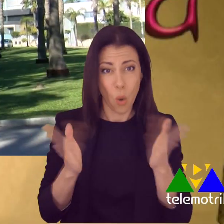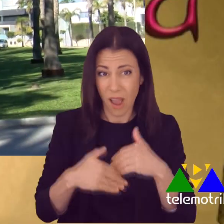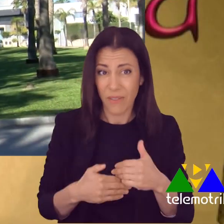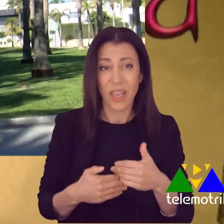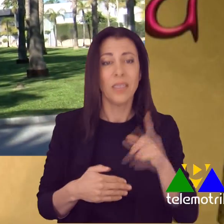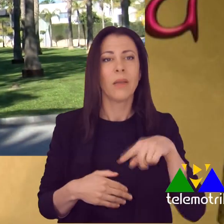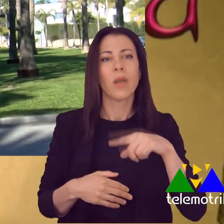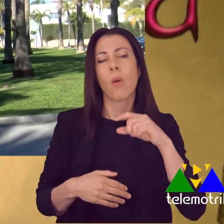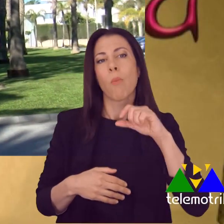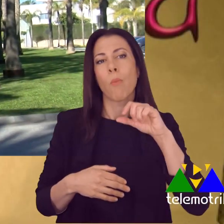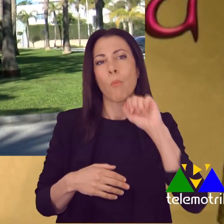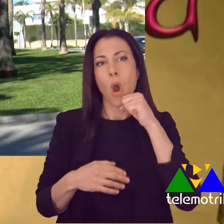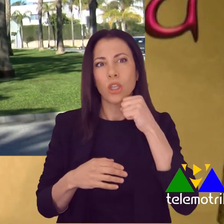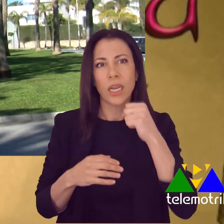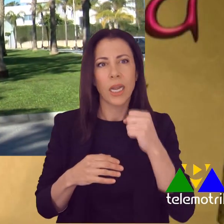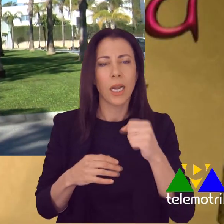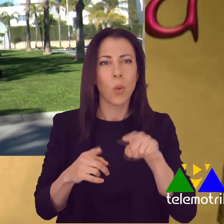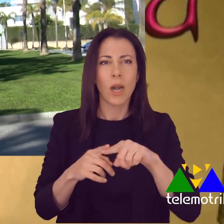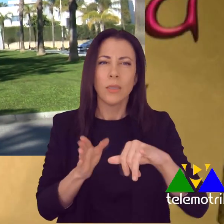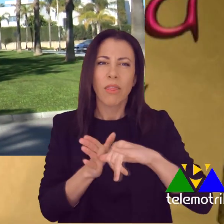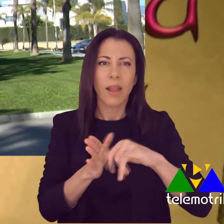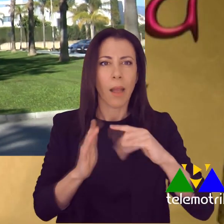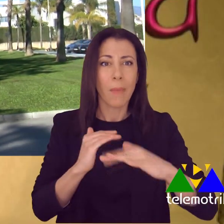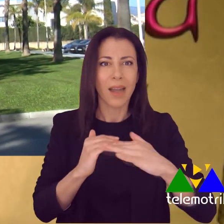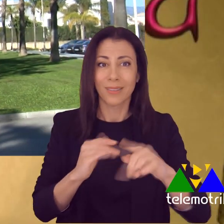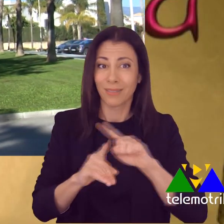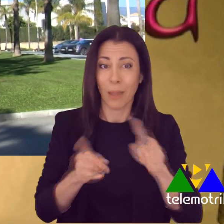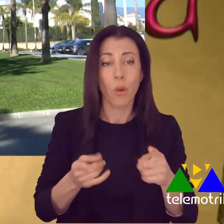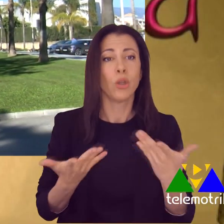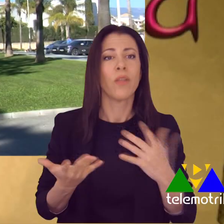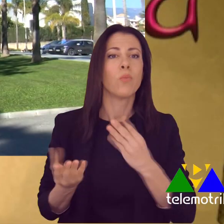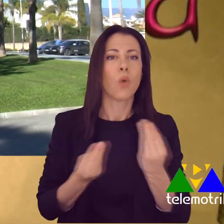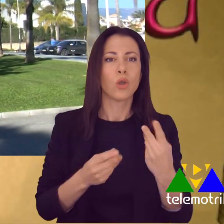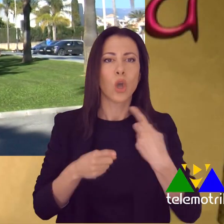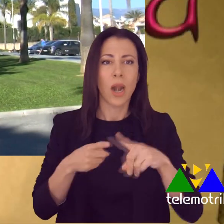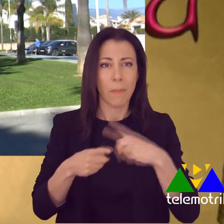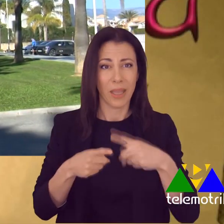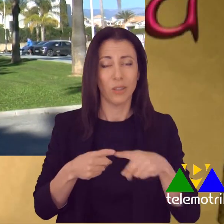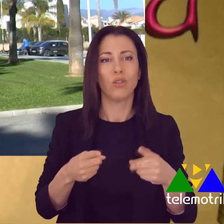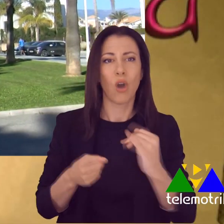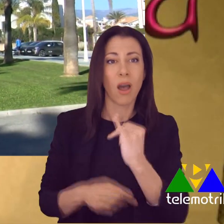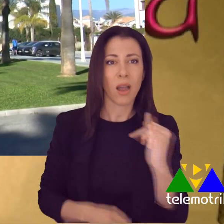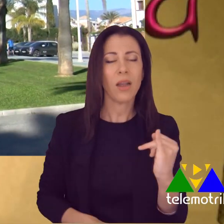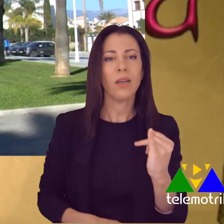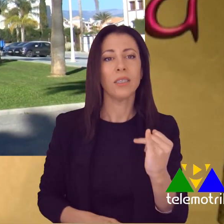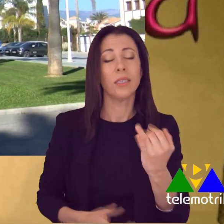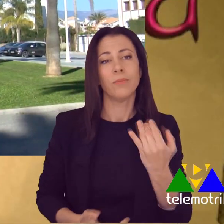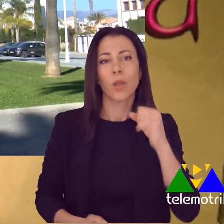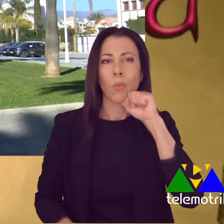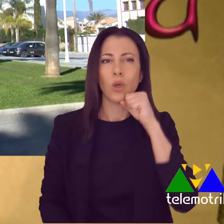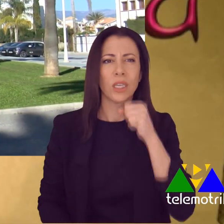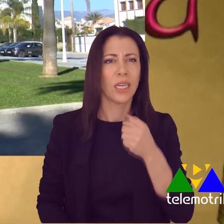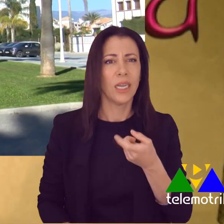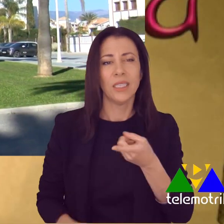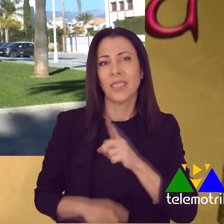comunicación Motril-el mar adecuada. Es decir, hay muchos elementos que conforman indudablemente. Motril tampoco